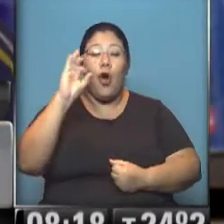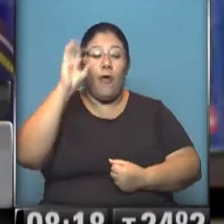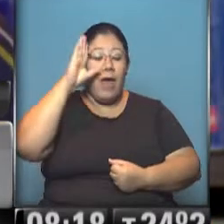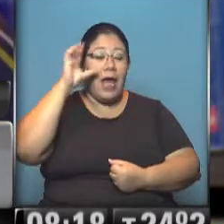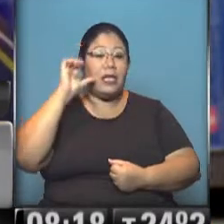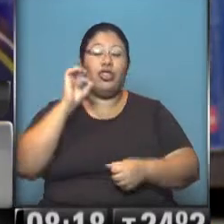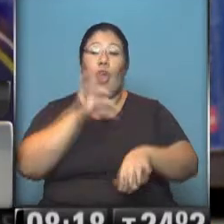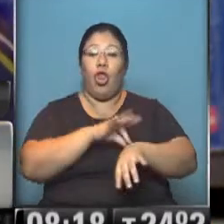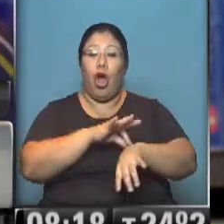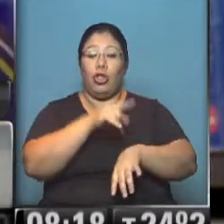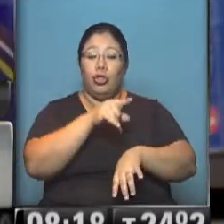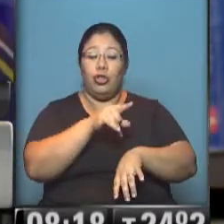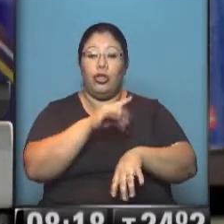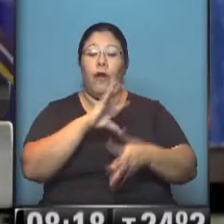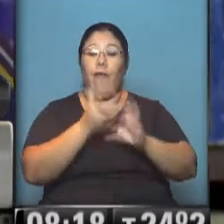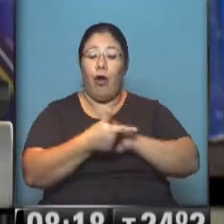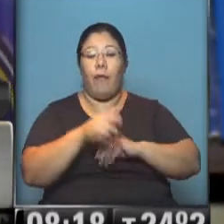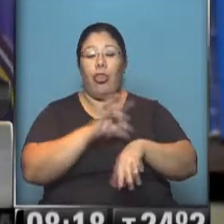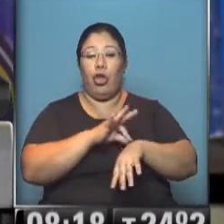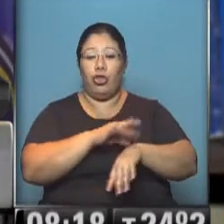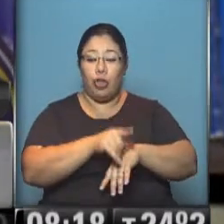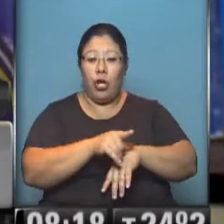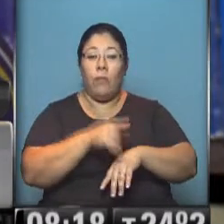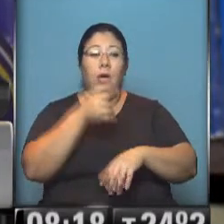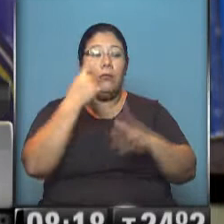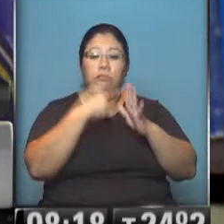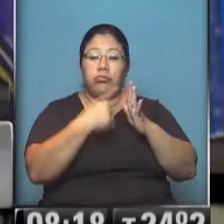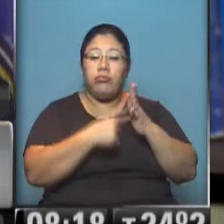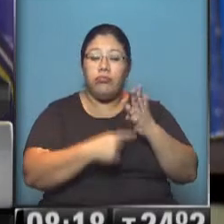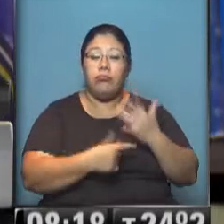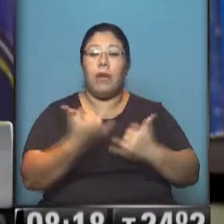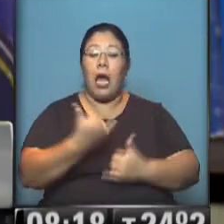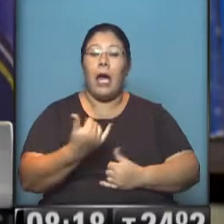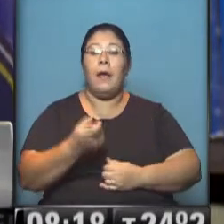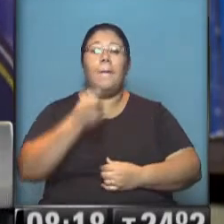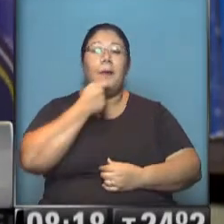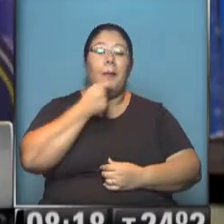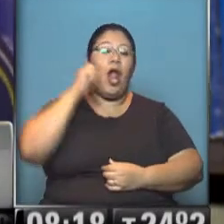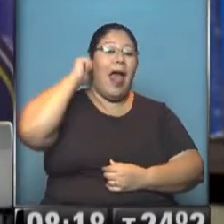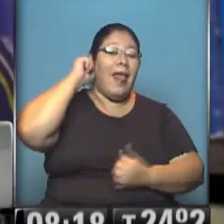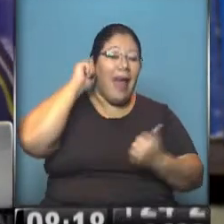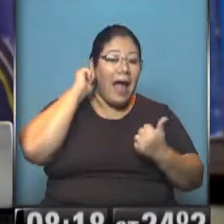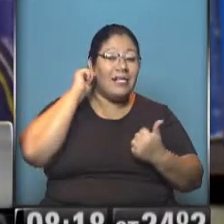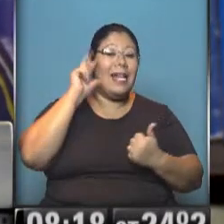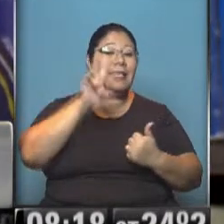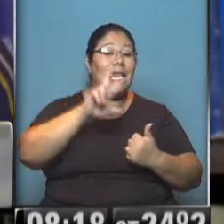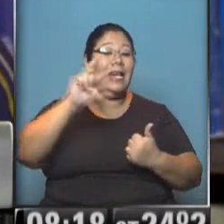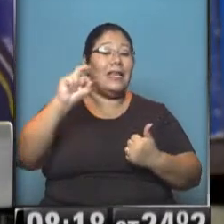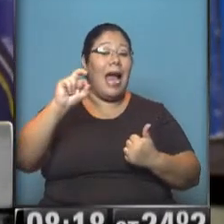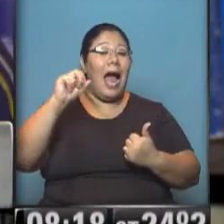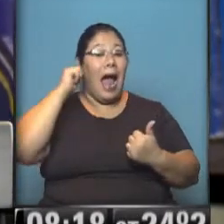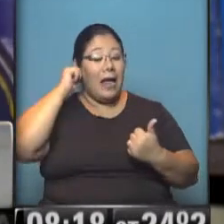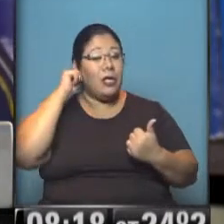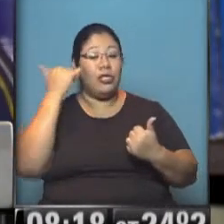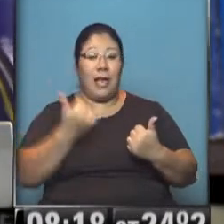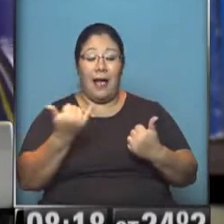porque por un lado reúne los requisitos objetivos y por la constitución tales como la edad de mayor de 30 años de edad y la cantidad